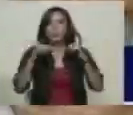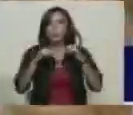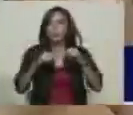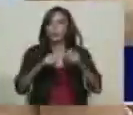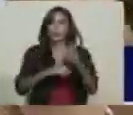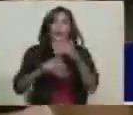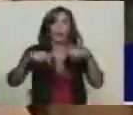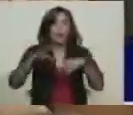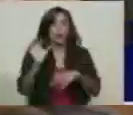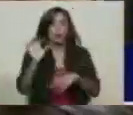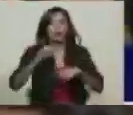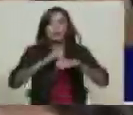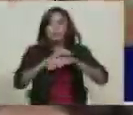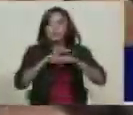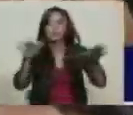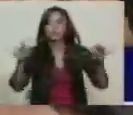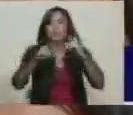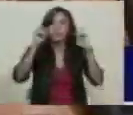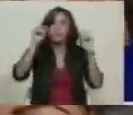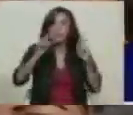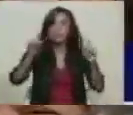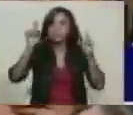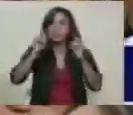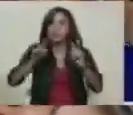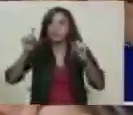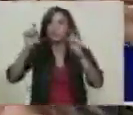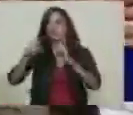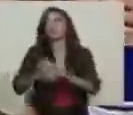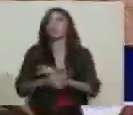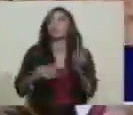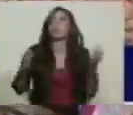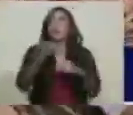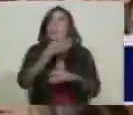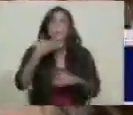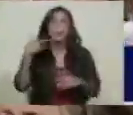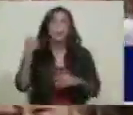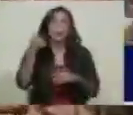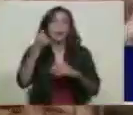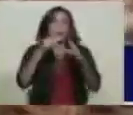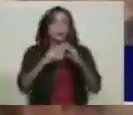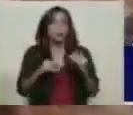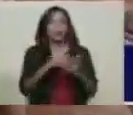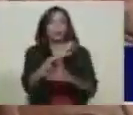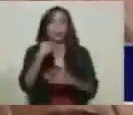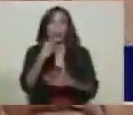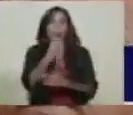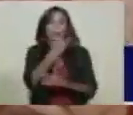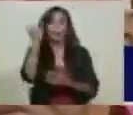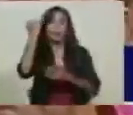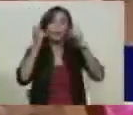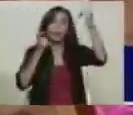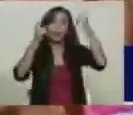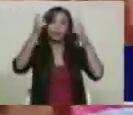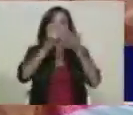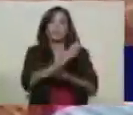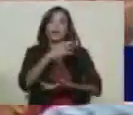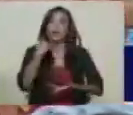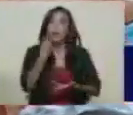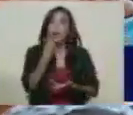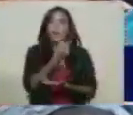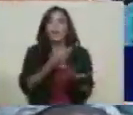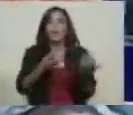nuestro territorio a formarnos para poder ser la mejor generación como lo quería el comandante Chávez, la generación de